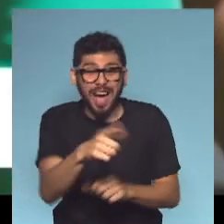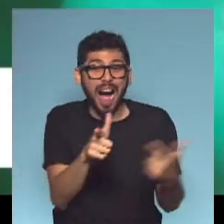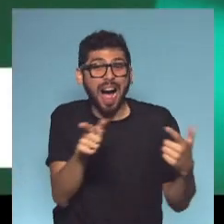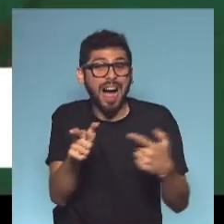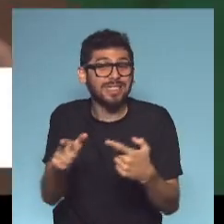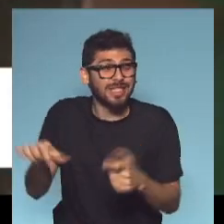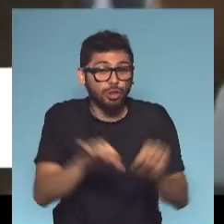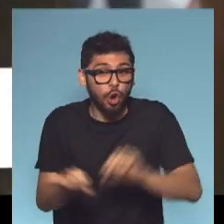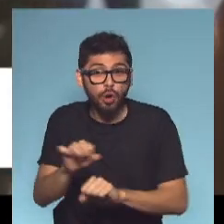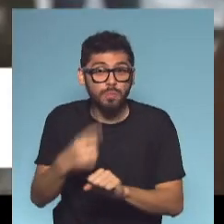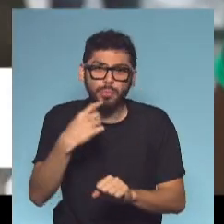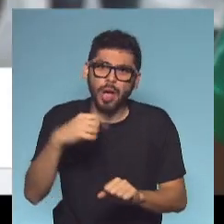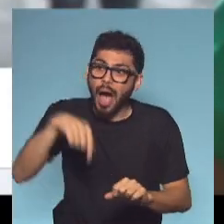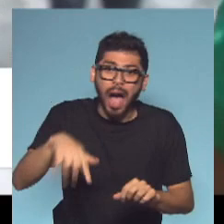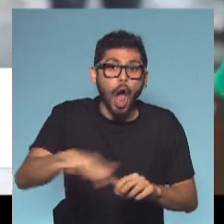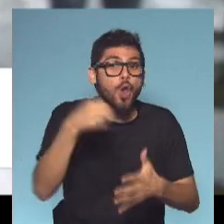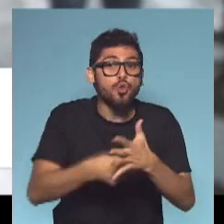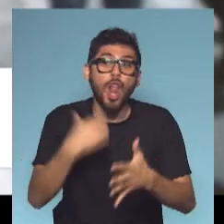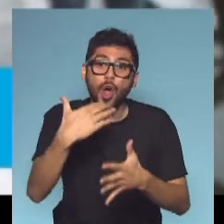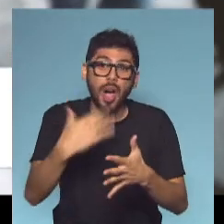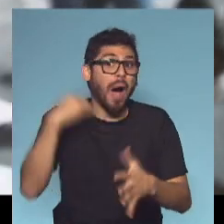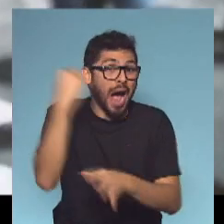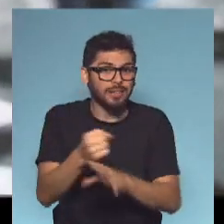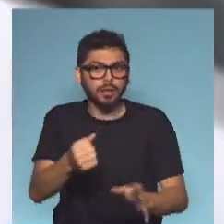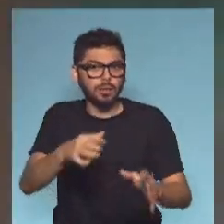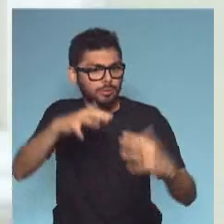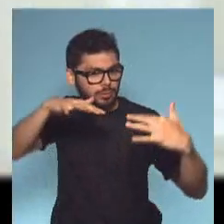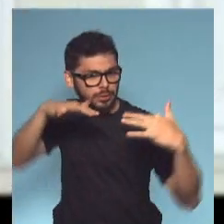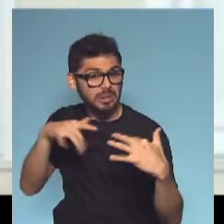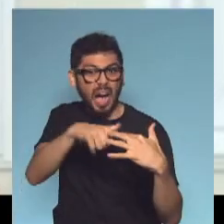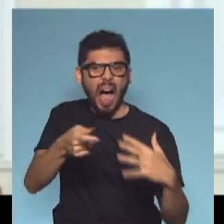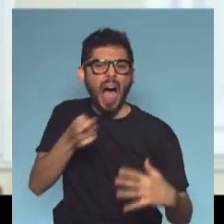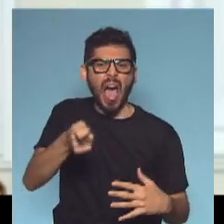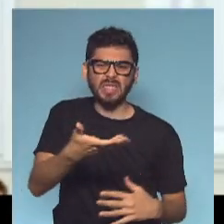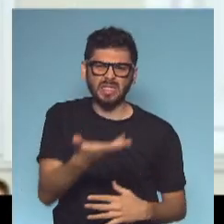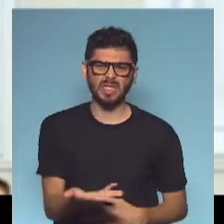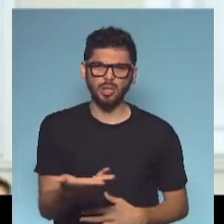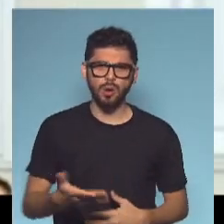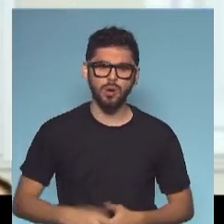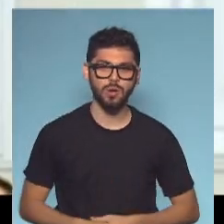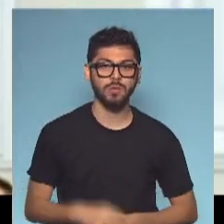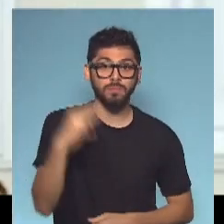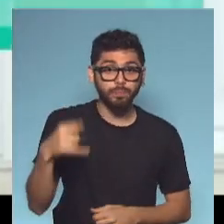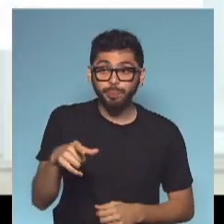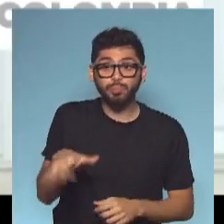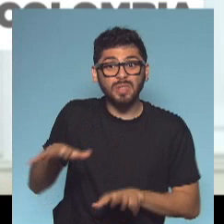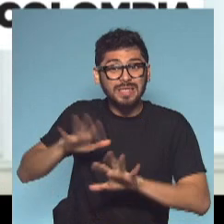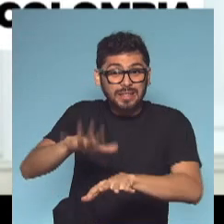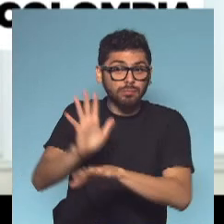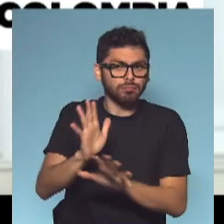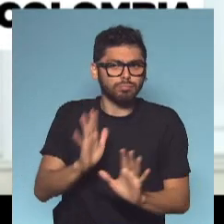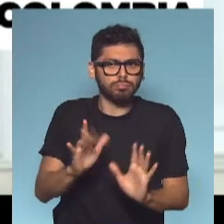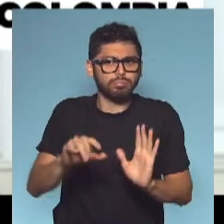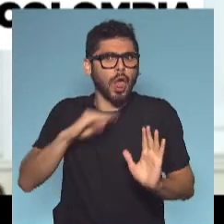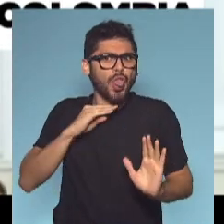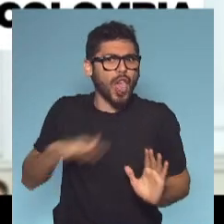Nosotros, nadie sabe lo que es la verdadera lucha hasta que están frente a frente contra asesinos. Estas acciones son acciones delictivas. Y por supuesto lo que